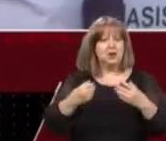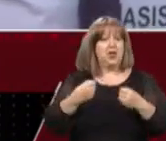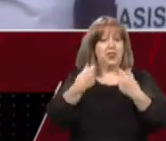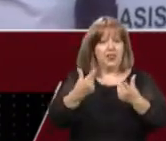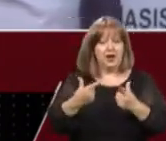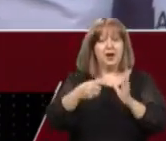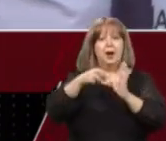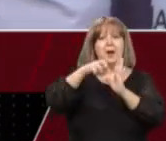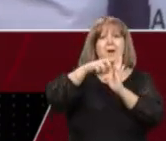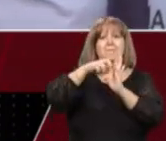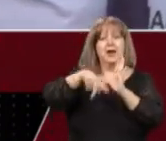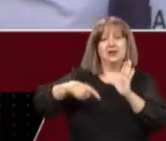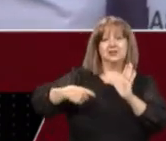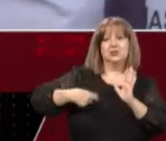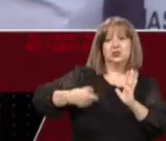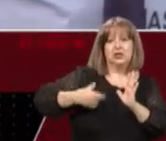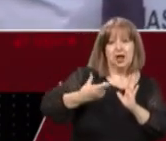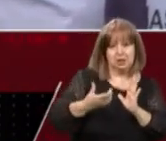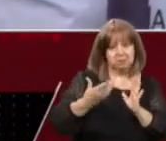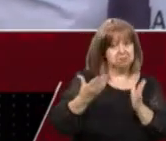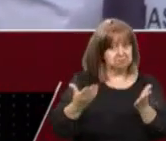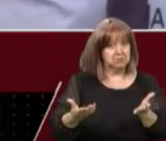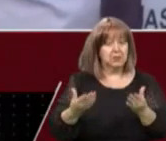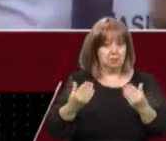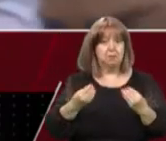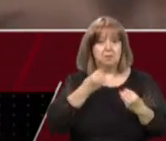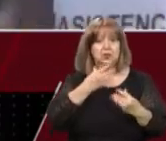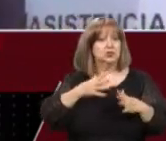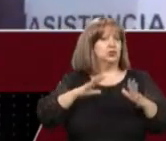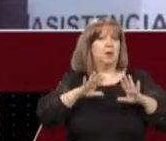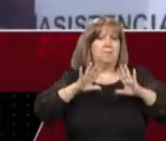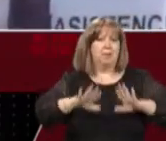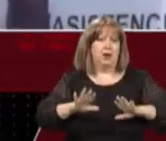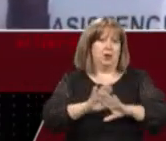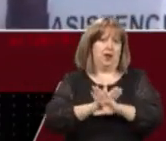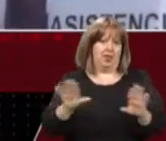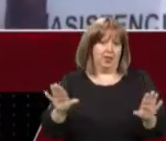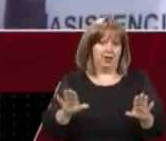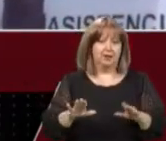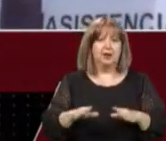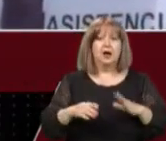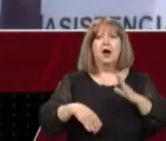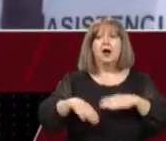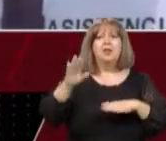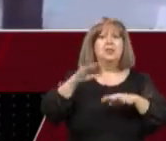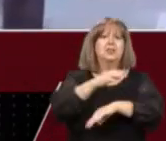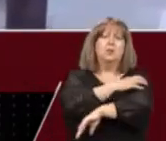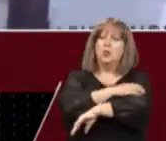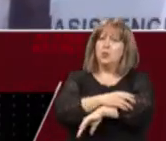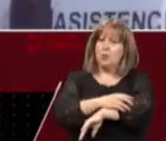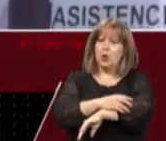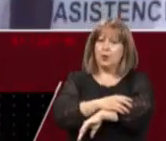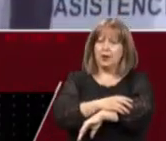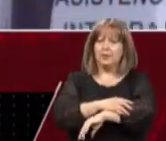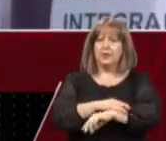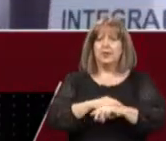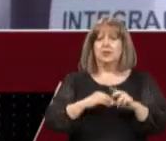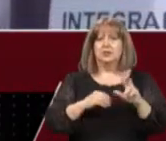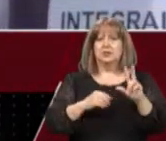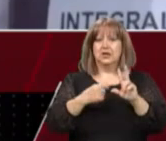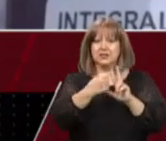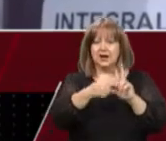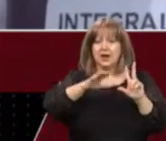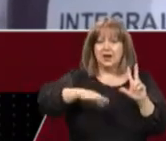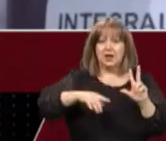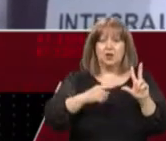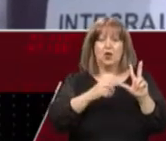gobierno universalice los programas sociales, lo atienda, porque en la Argentina hay más de un 50% de pobres. Entiendo. Y hay 2 de cada 3 niños que son pobres.